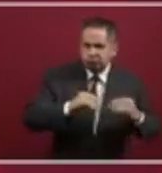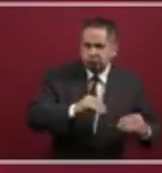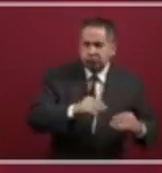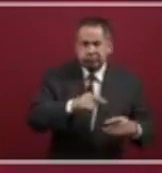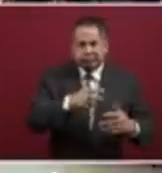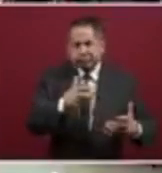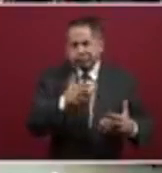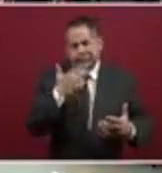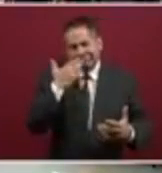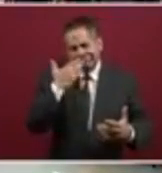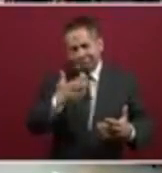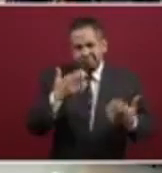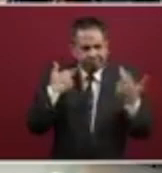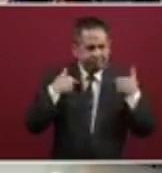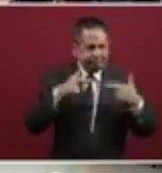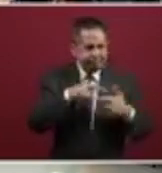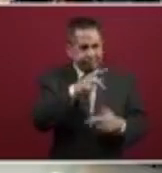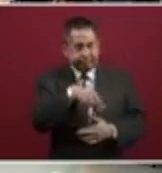ustedes y de